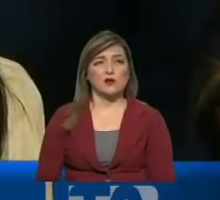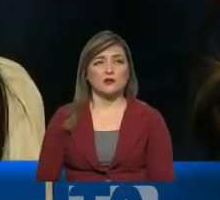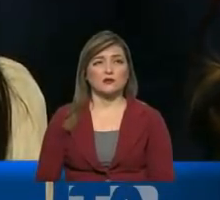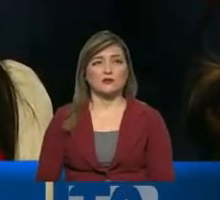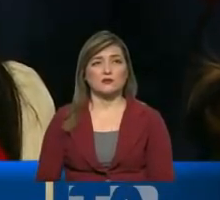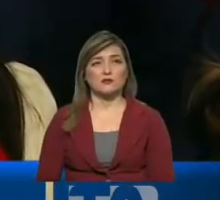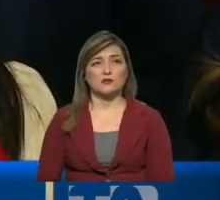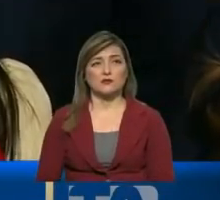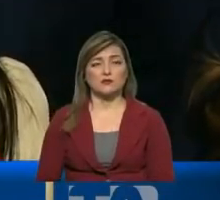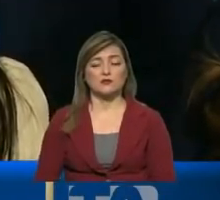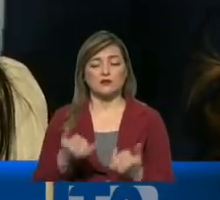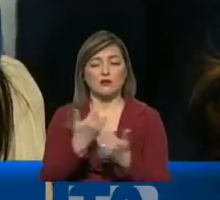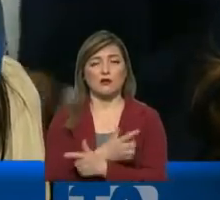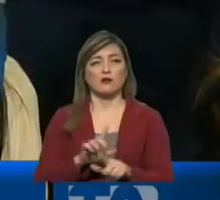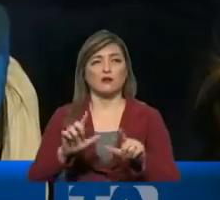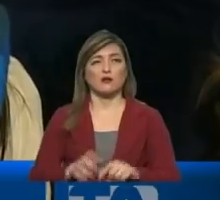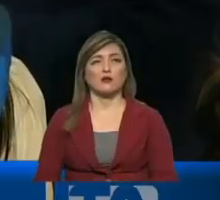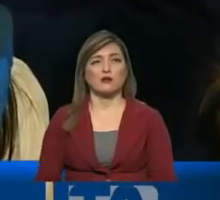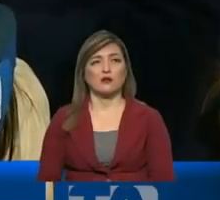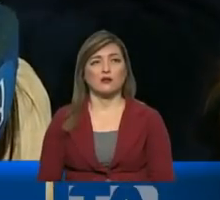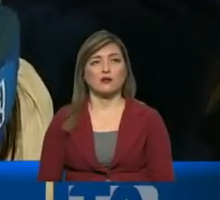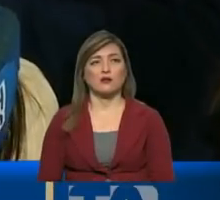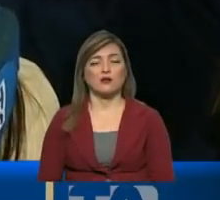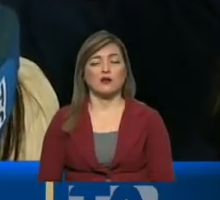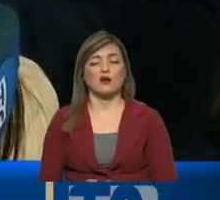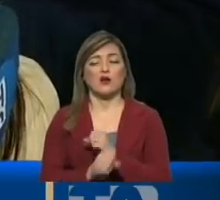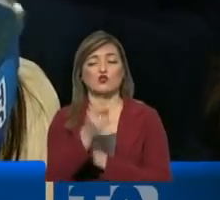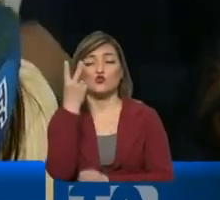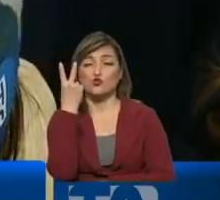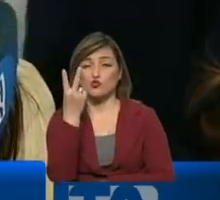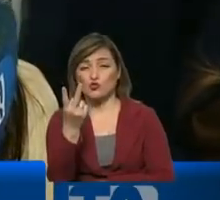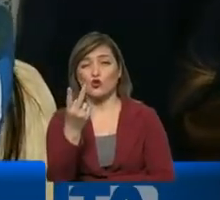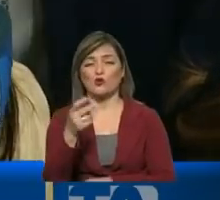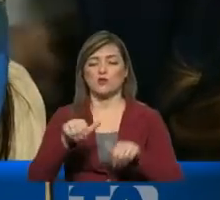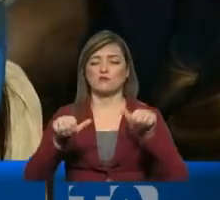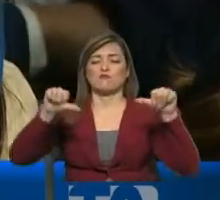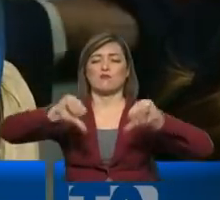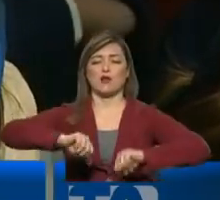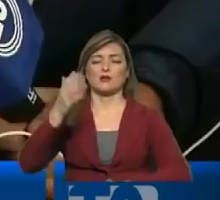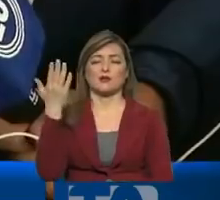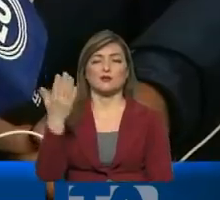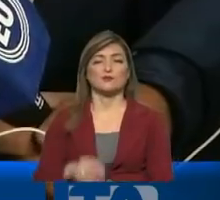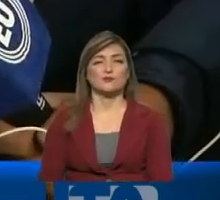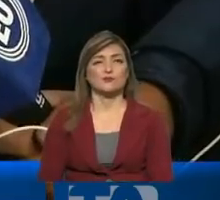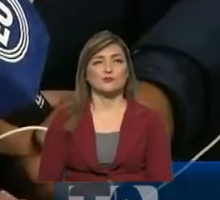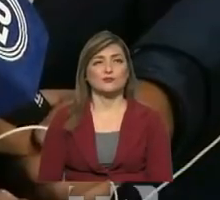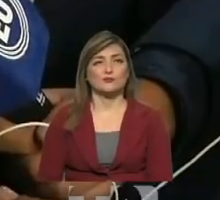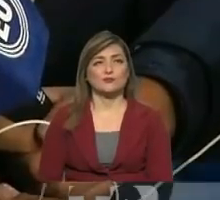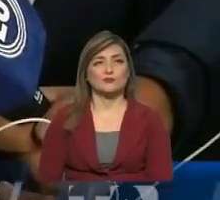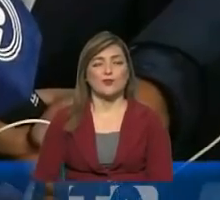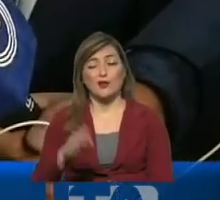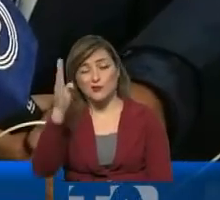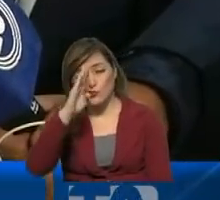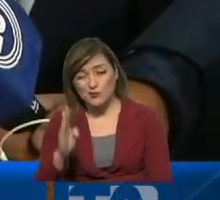con la libertad que ahora tenemos, después de haber vivido 2 años bajo la mala administración de Jorge Yunda. Que nunca más